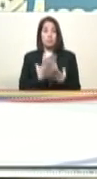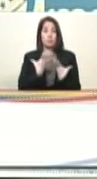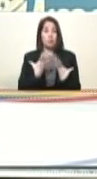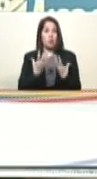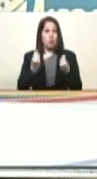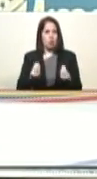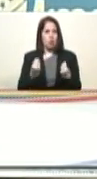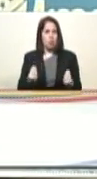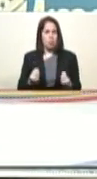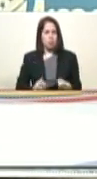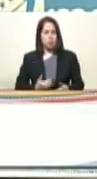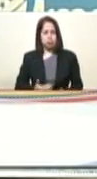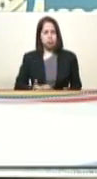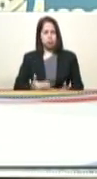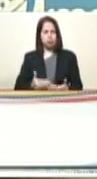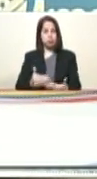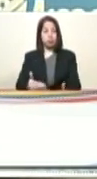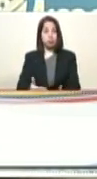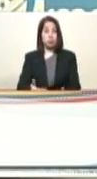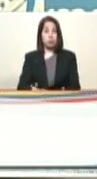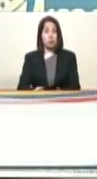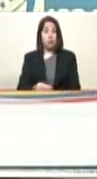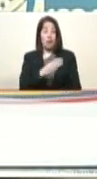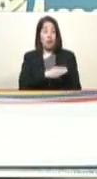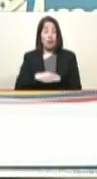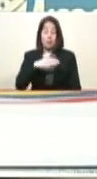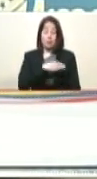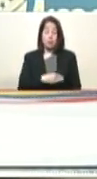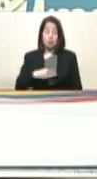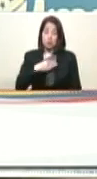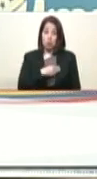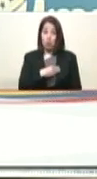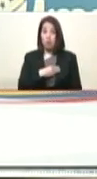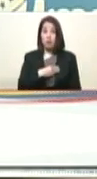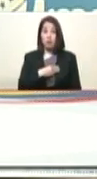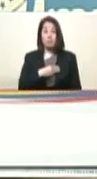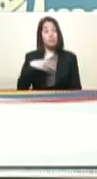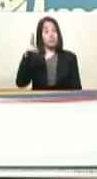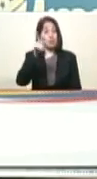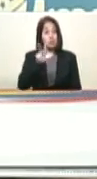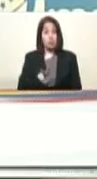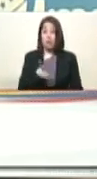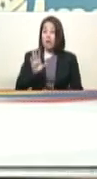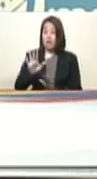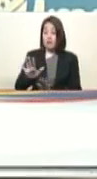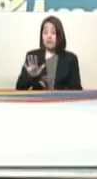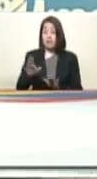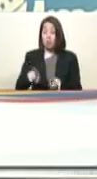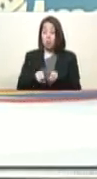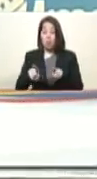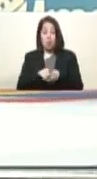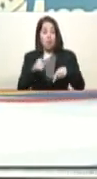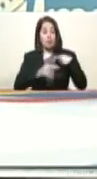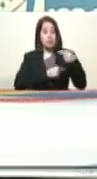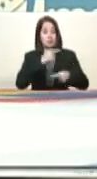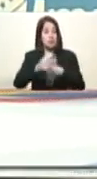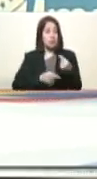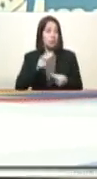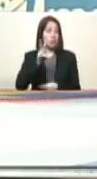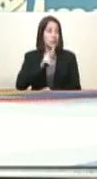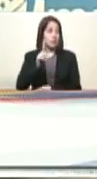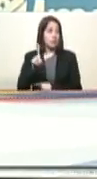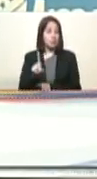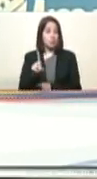del sistema socialista de misiones y grandes misiones. Esa es la Venezuela del siglo XXI. El sistema